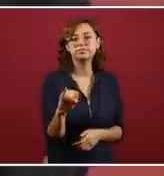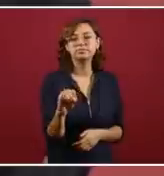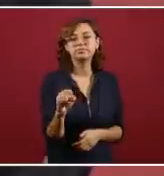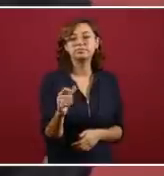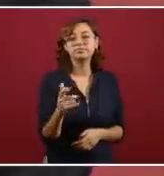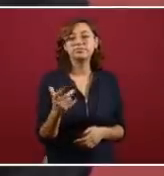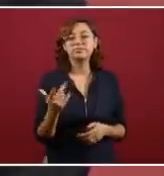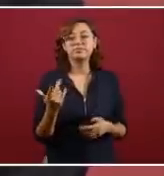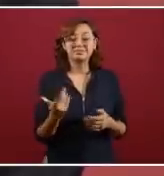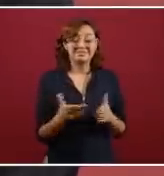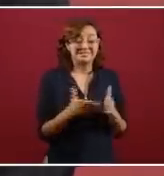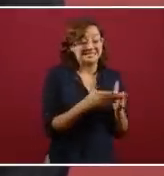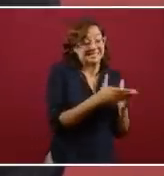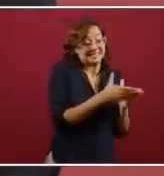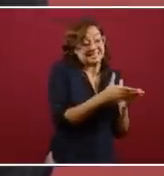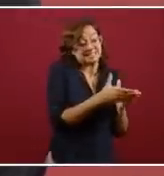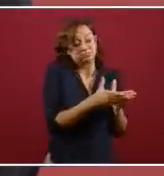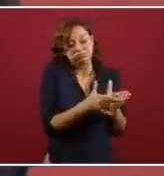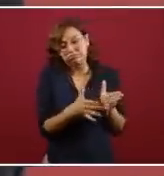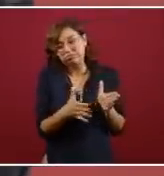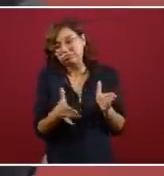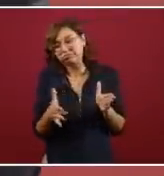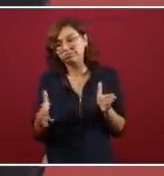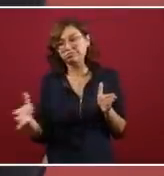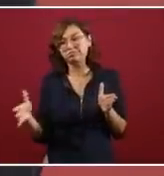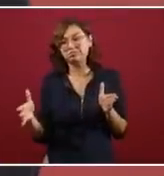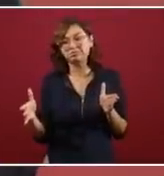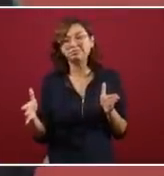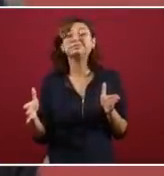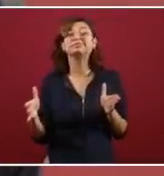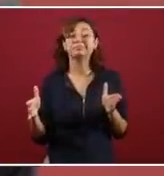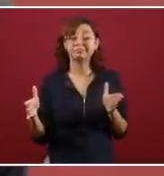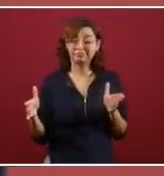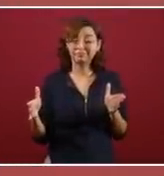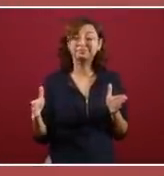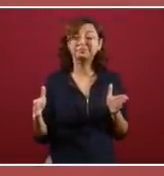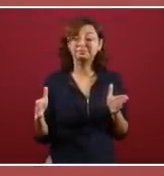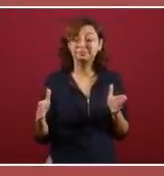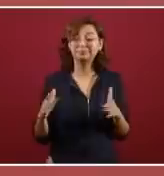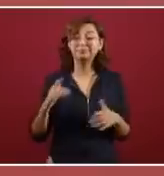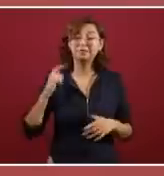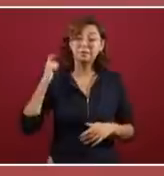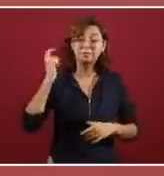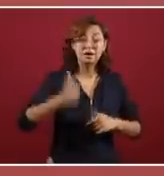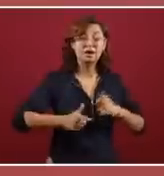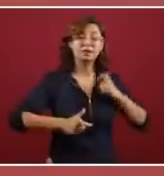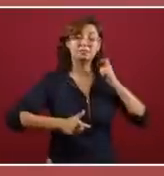Y a partir de ahí, en efecto, se empiezan a pagar